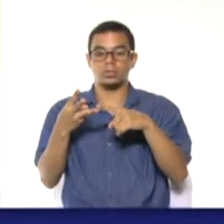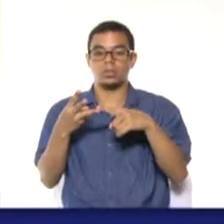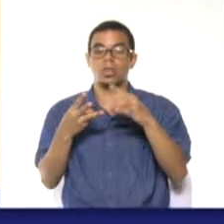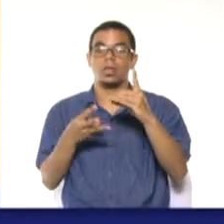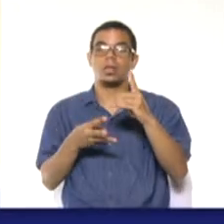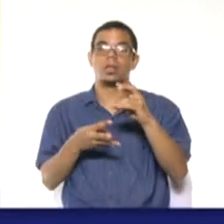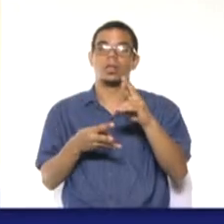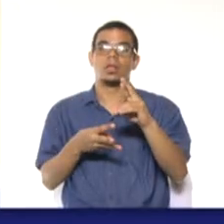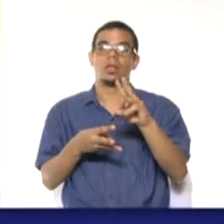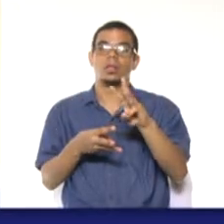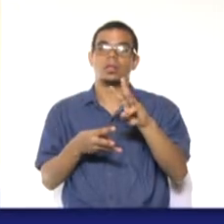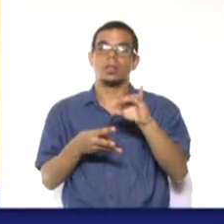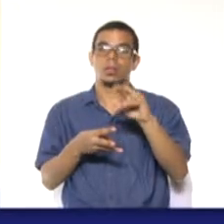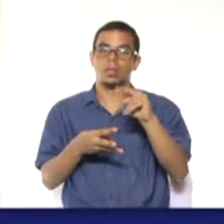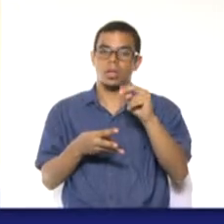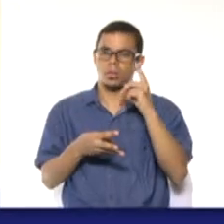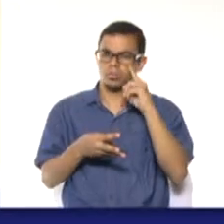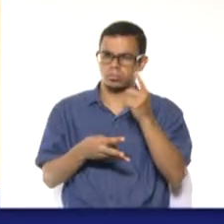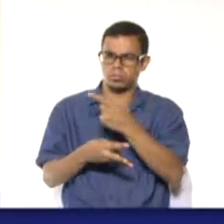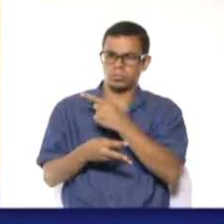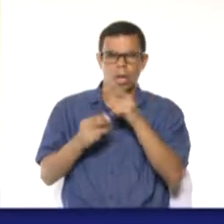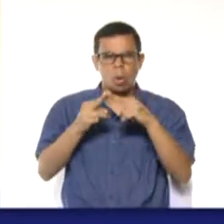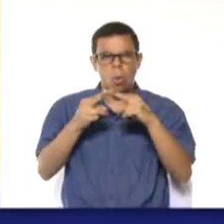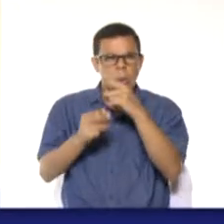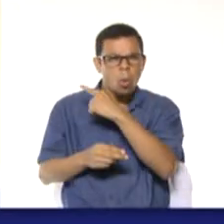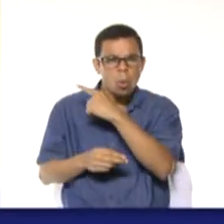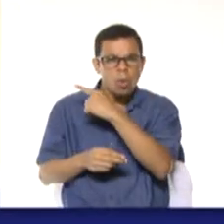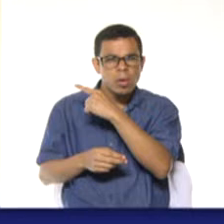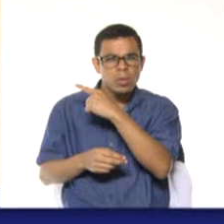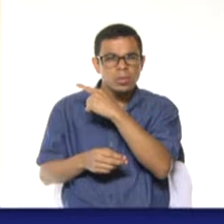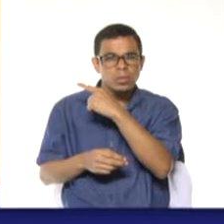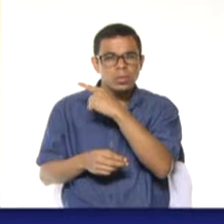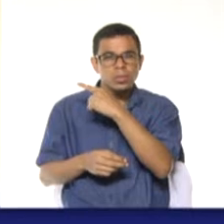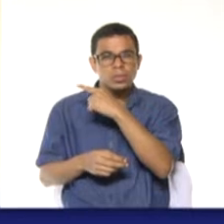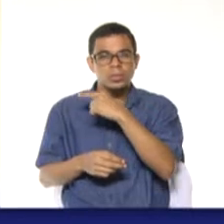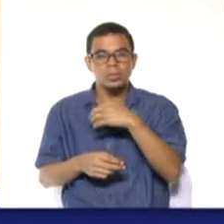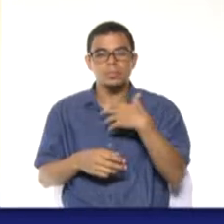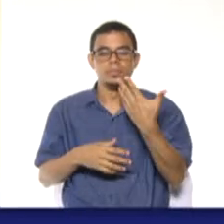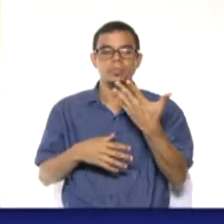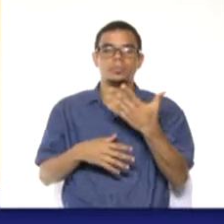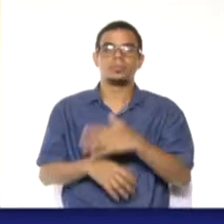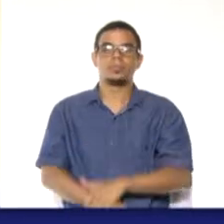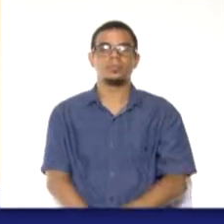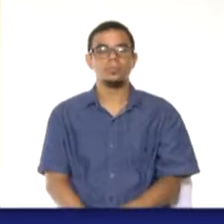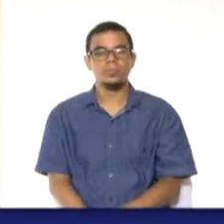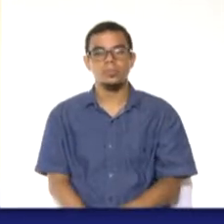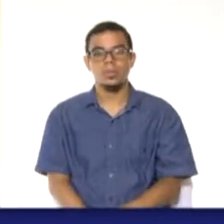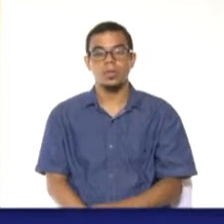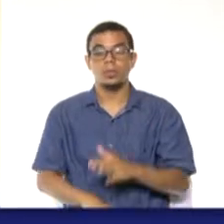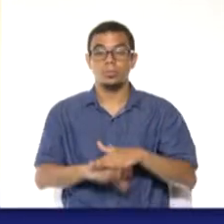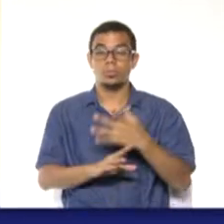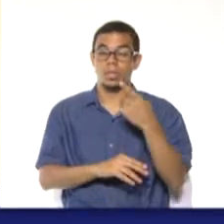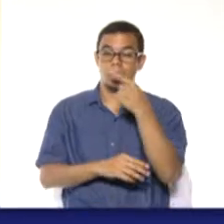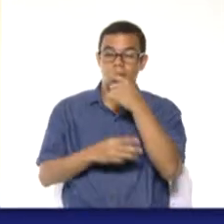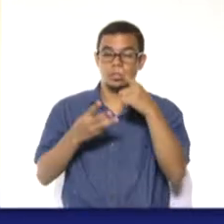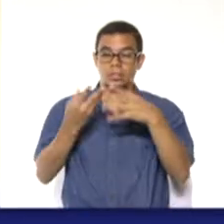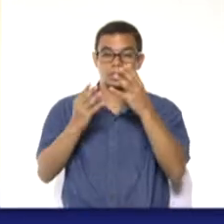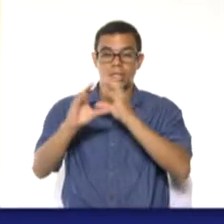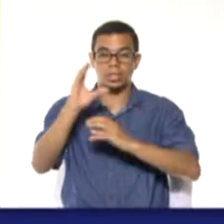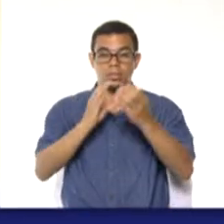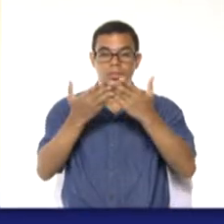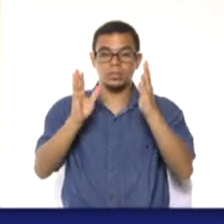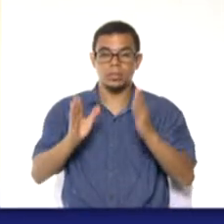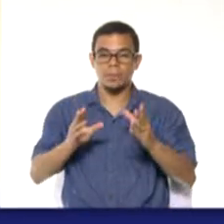del señor, no sé si ustedes la habrán escuchado, Darwin, el de los Galápagos, los pinzones. ¿Por qué? Porque él estudió